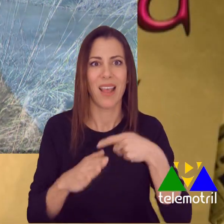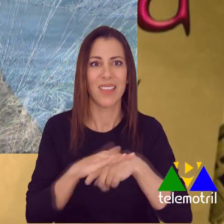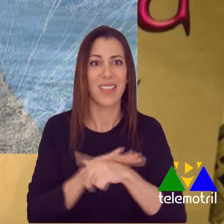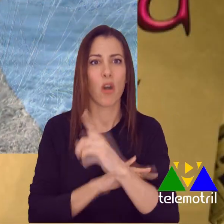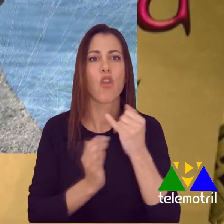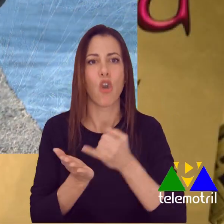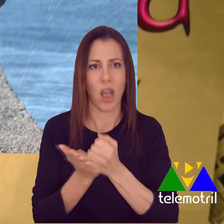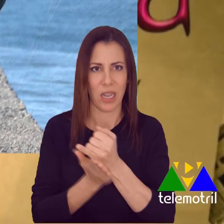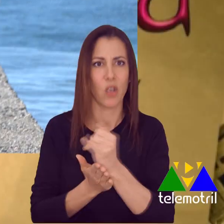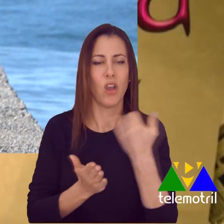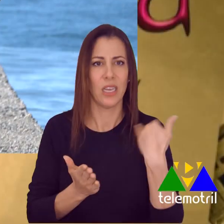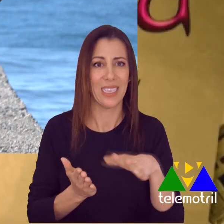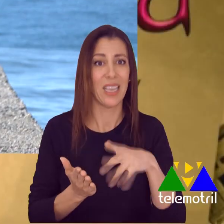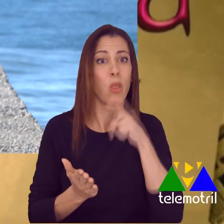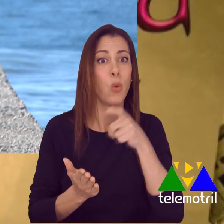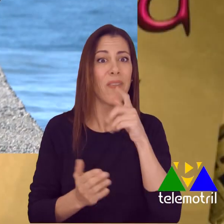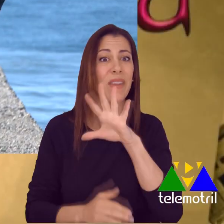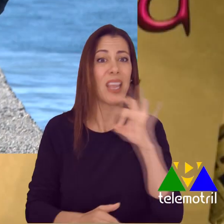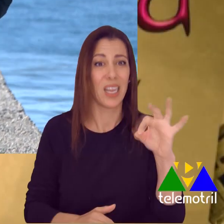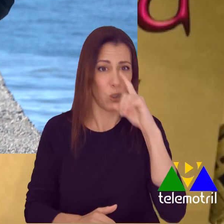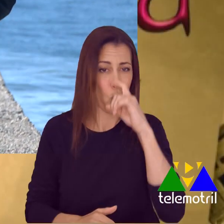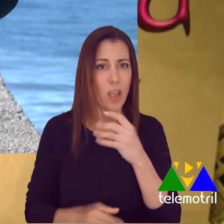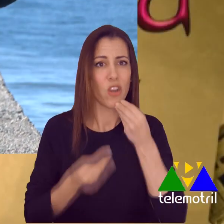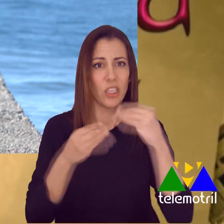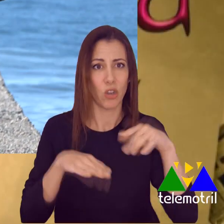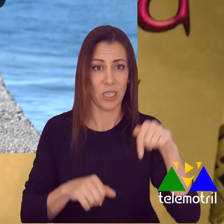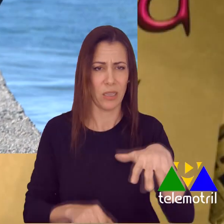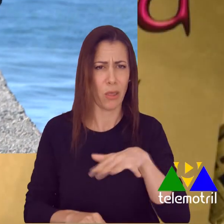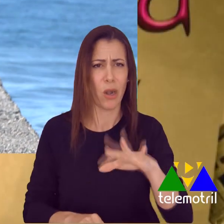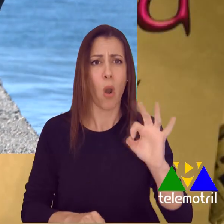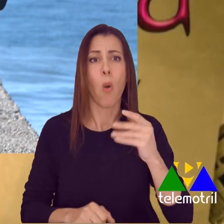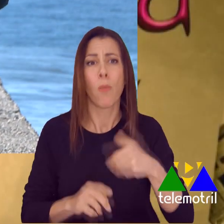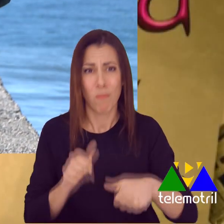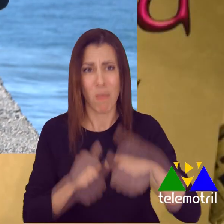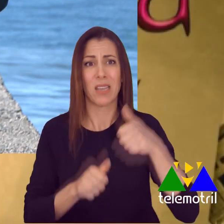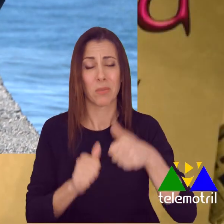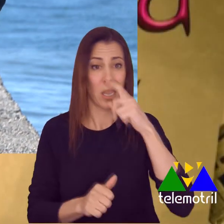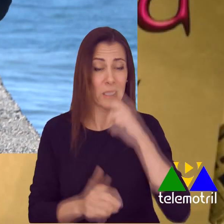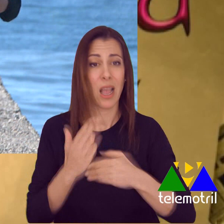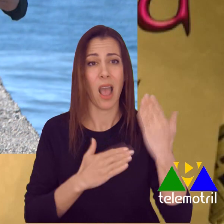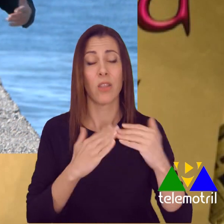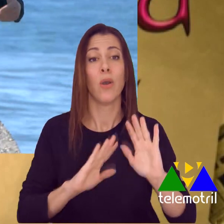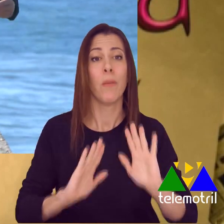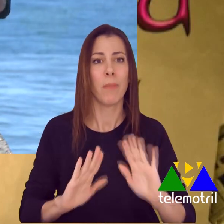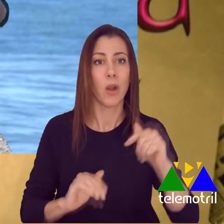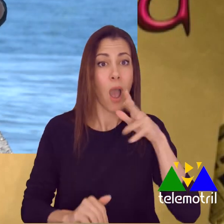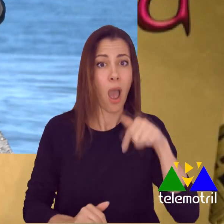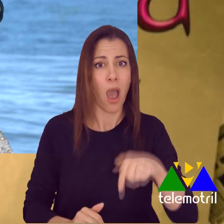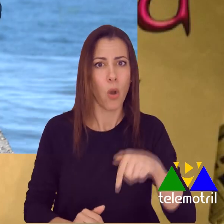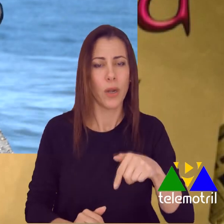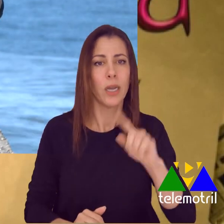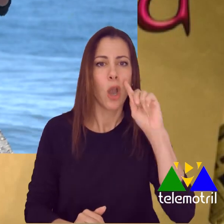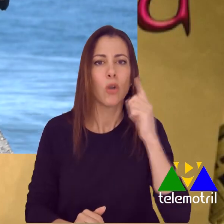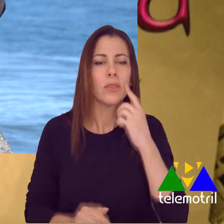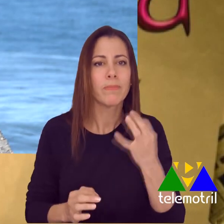agrícola que hemos tenido durante 500 años en la historia de esta zona, incluso más antiguo. Pero de todas maneras hoy nos encontramos en la